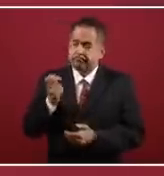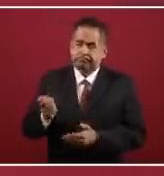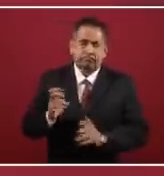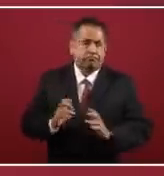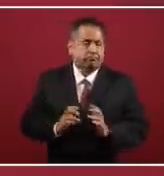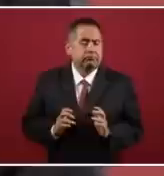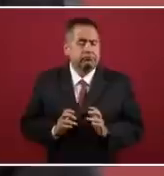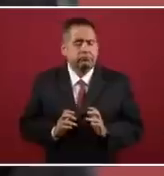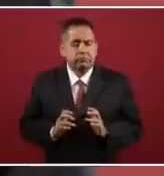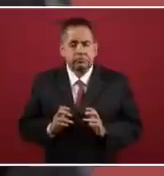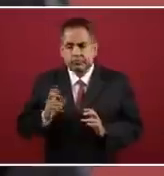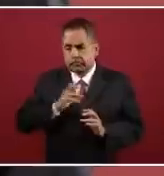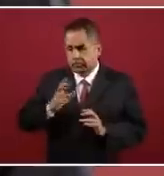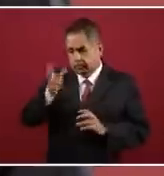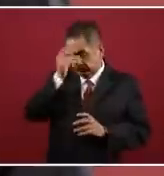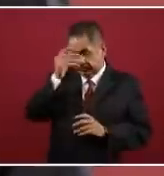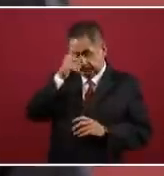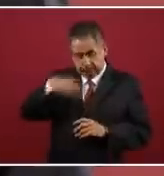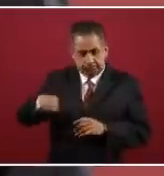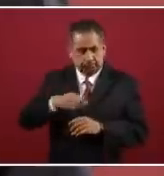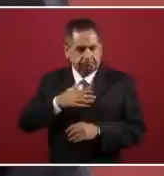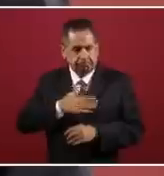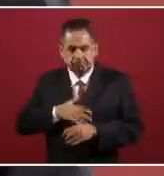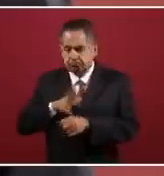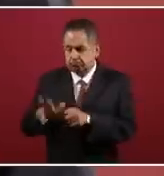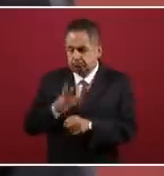y aprender a vivir en la justa medianía.